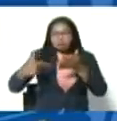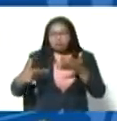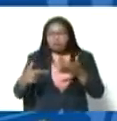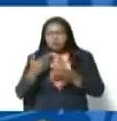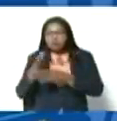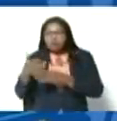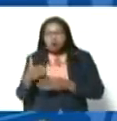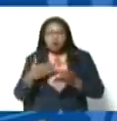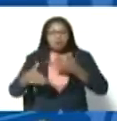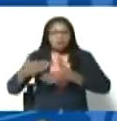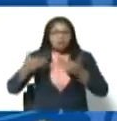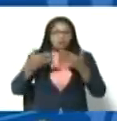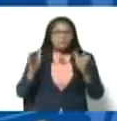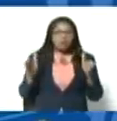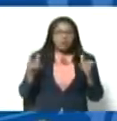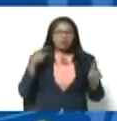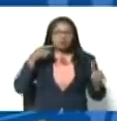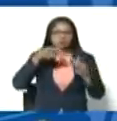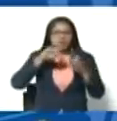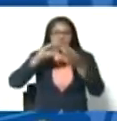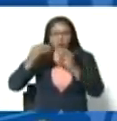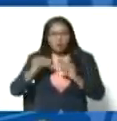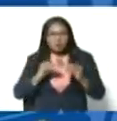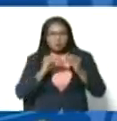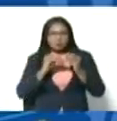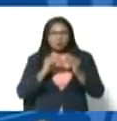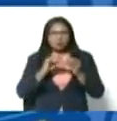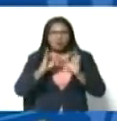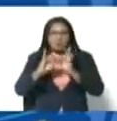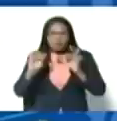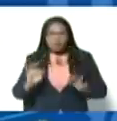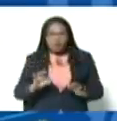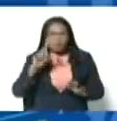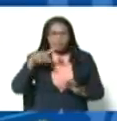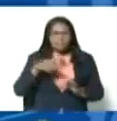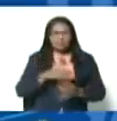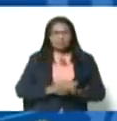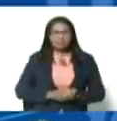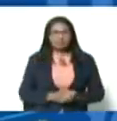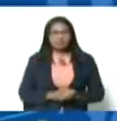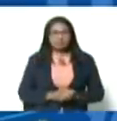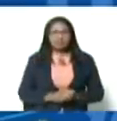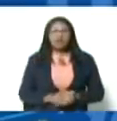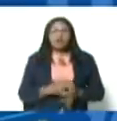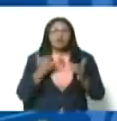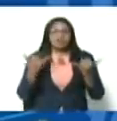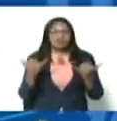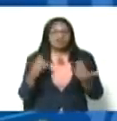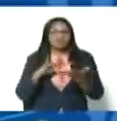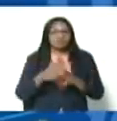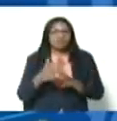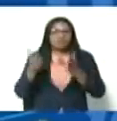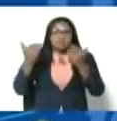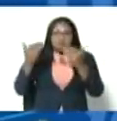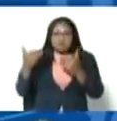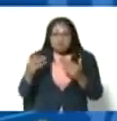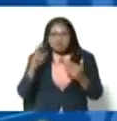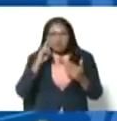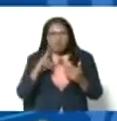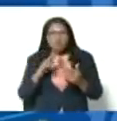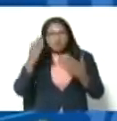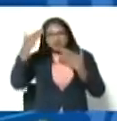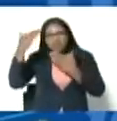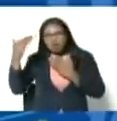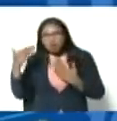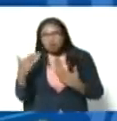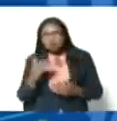los servicios públicos, la clave es el mantenimiento, no hay más nada. La clave es el mantenimiento. Ahora, vénganse para acá para que ustedes, mi saludo